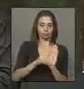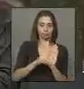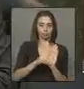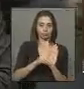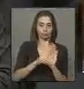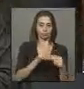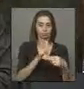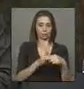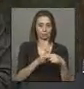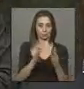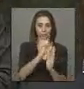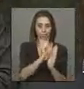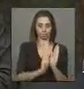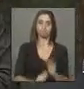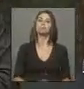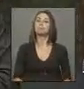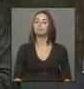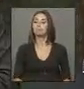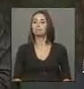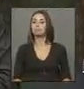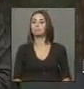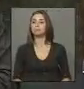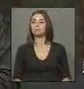está tomando debida nota.